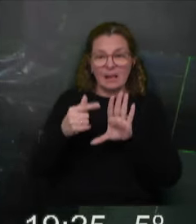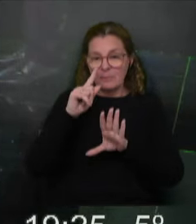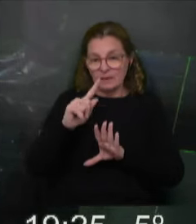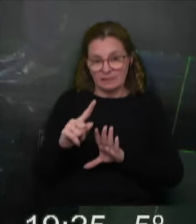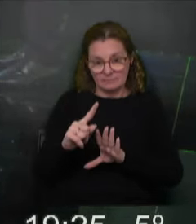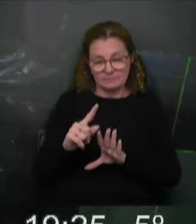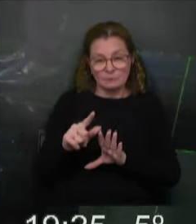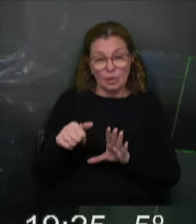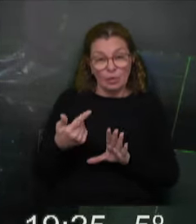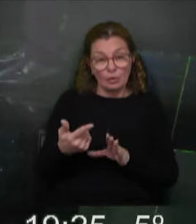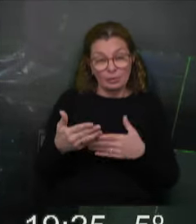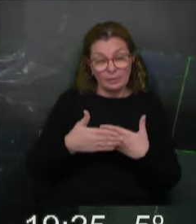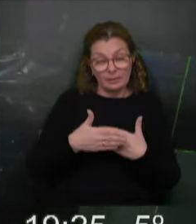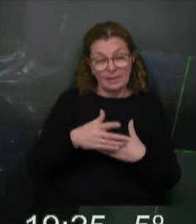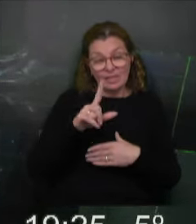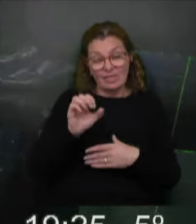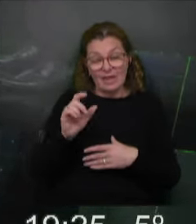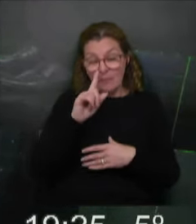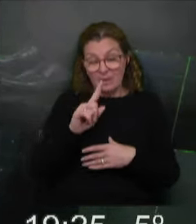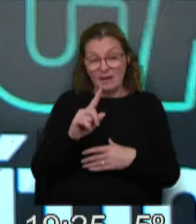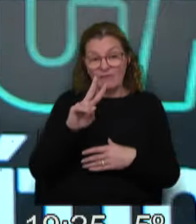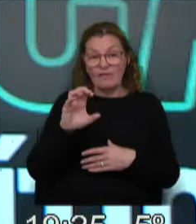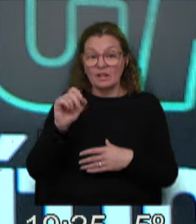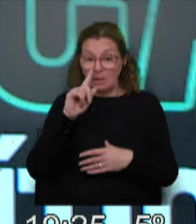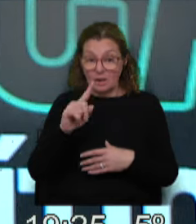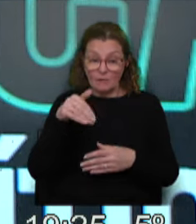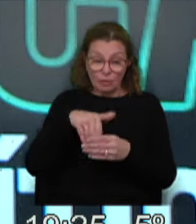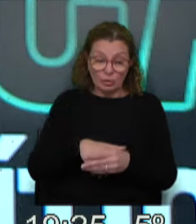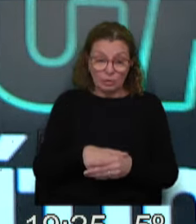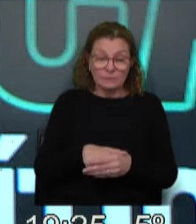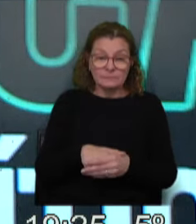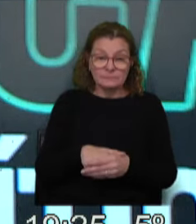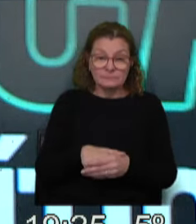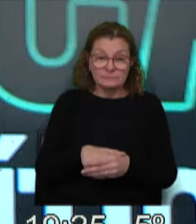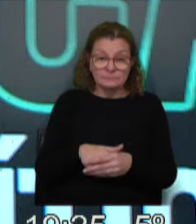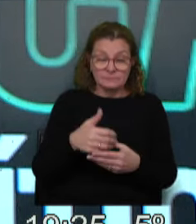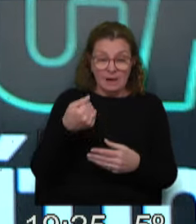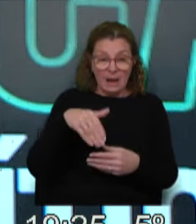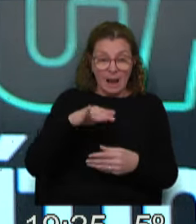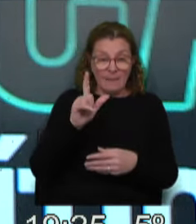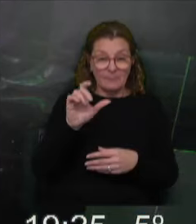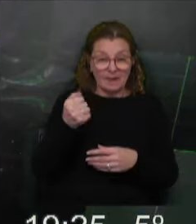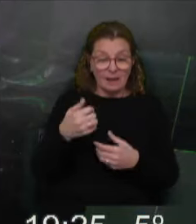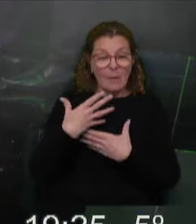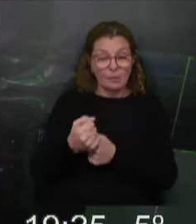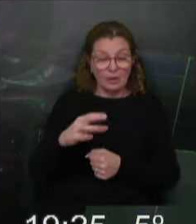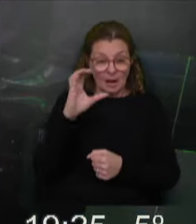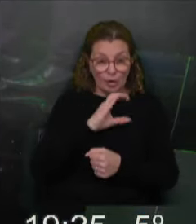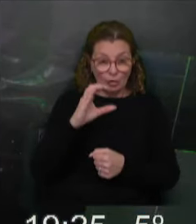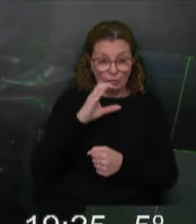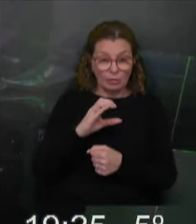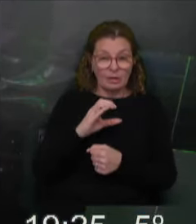y después tenemos otros que estuvieron entre los 10,000 y los 20.000 votos no que tenemos la amplia que apoyaba cose eh la